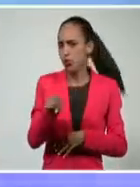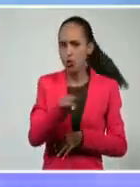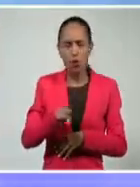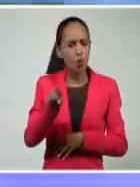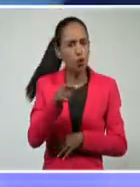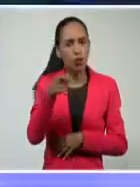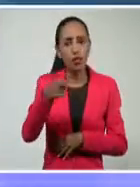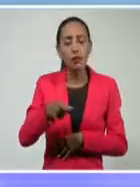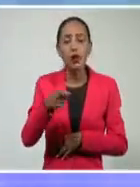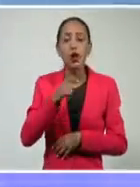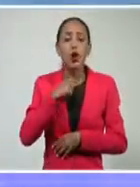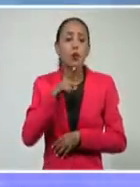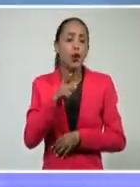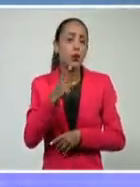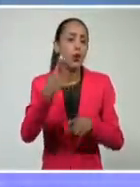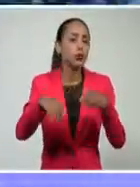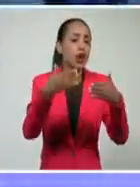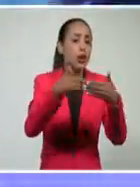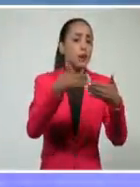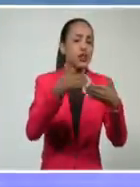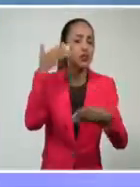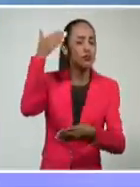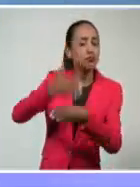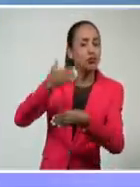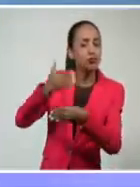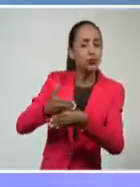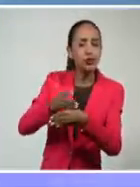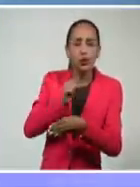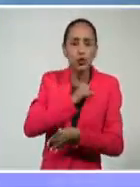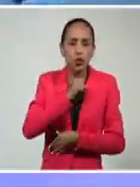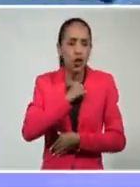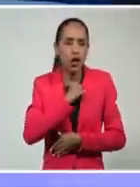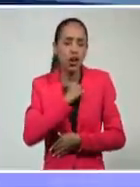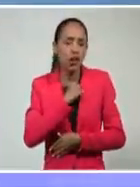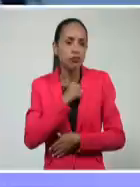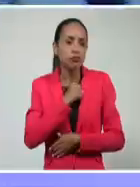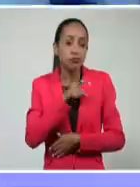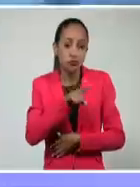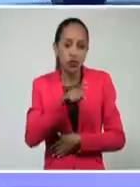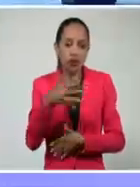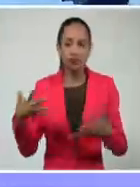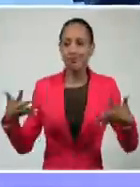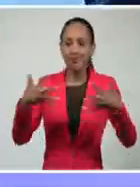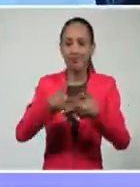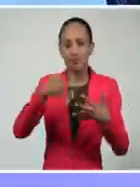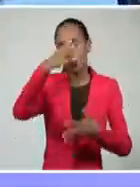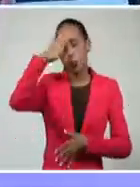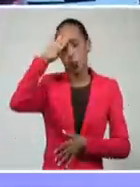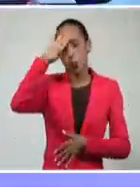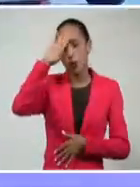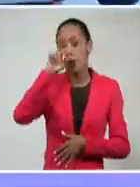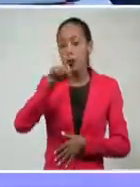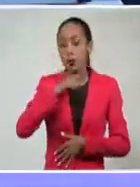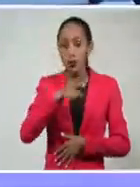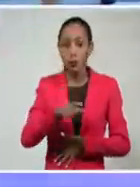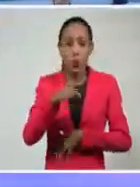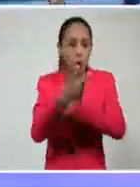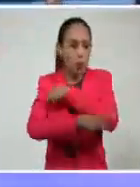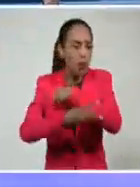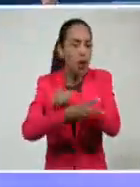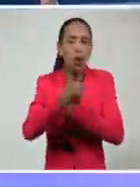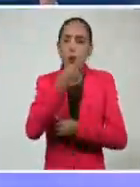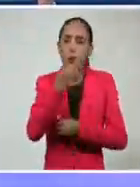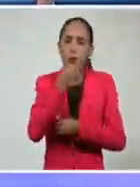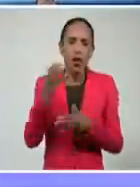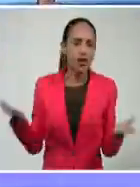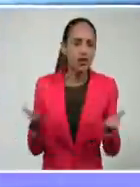les parece ventajoso o porque sencillamente les da la gana. Un país que no tenga que dirigir la economía amarrado de pies y